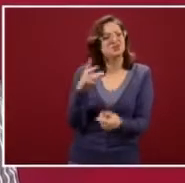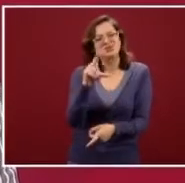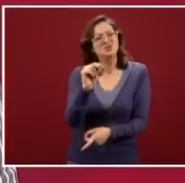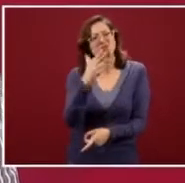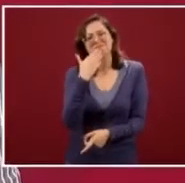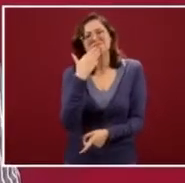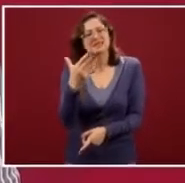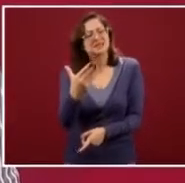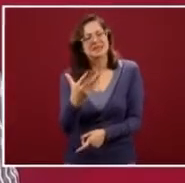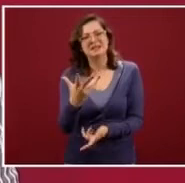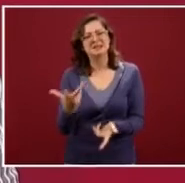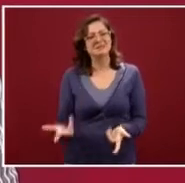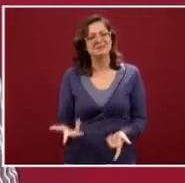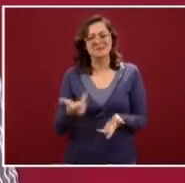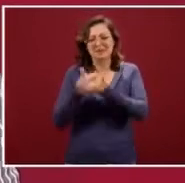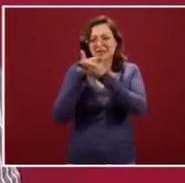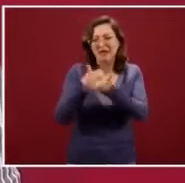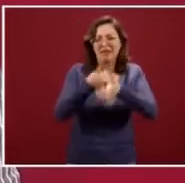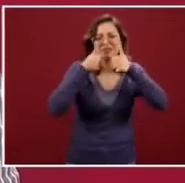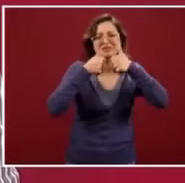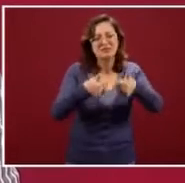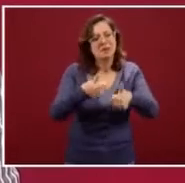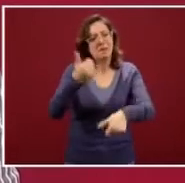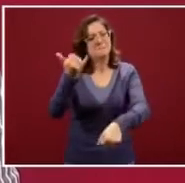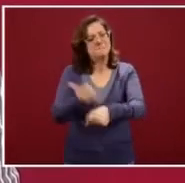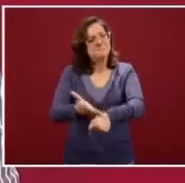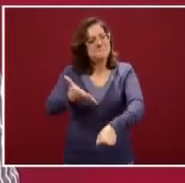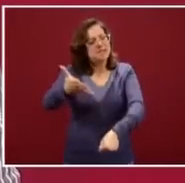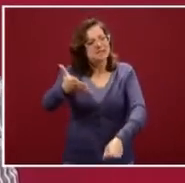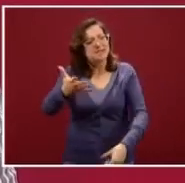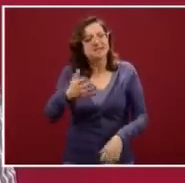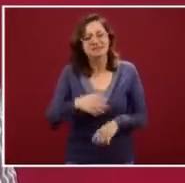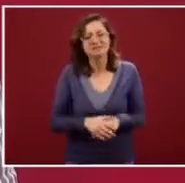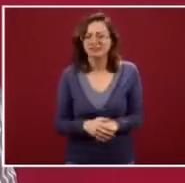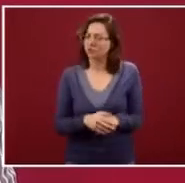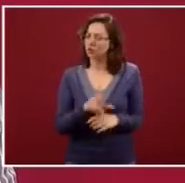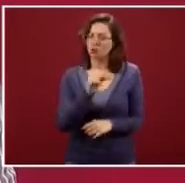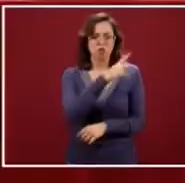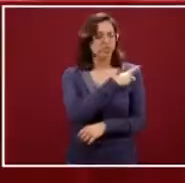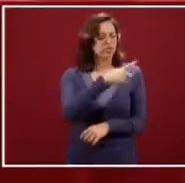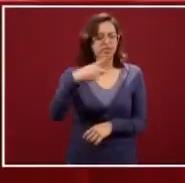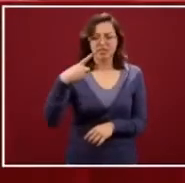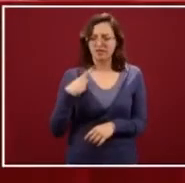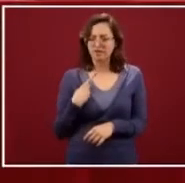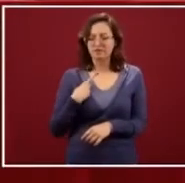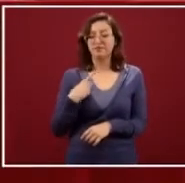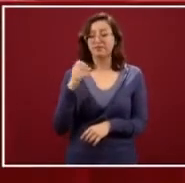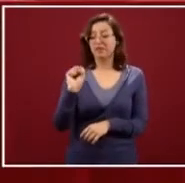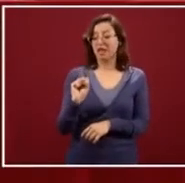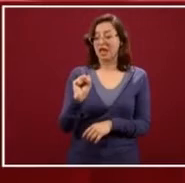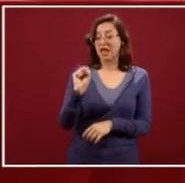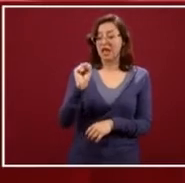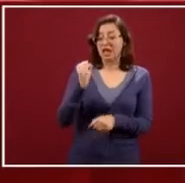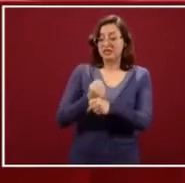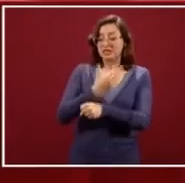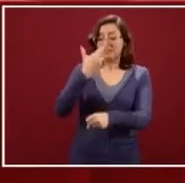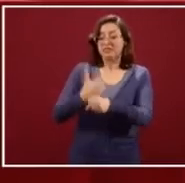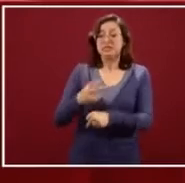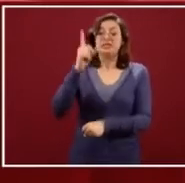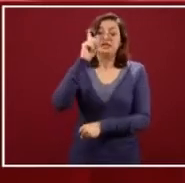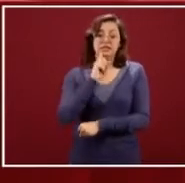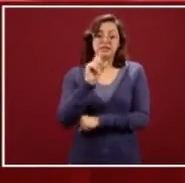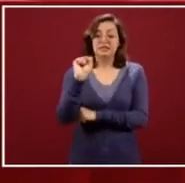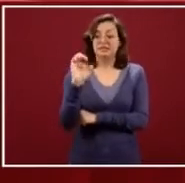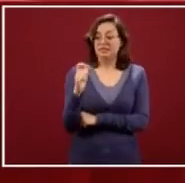es estorboso para la respuesta y no debe persistir. La secretaria de Gobernación, quien tiene no